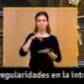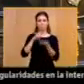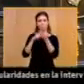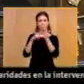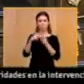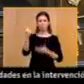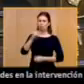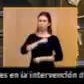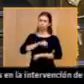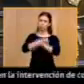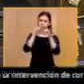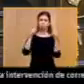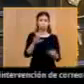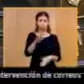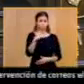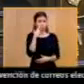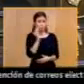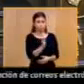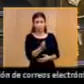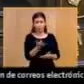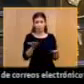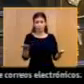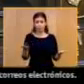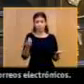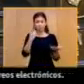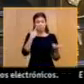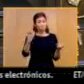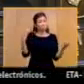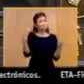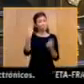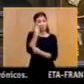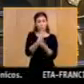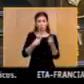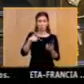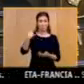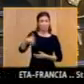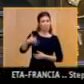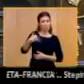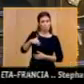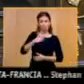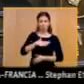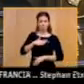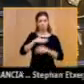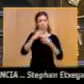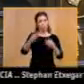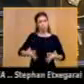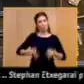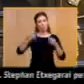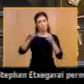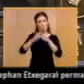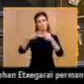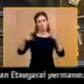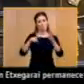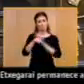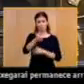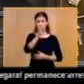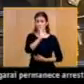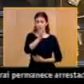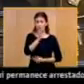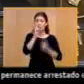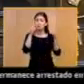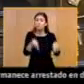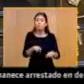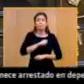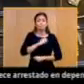financiero y es cierto. Poner en evidencia algunas debilidades de nuestro patrón de crecimiento y también es cierto. Y lo que es más